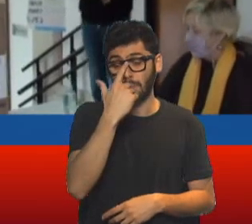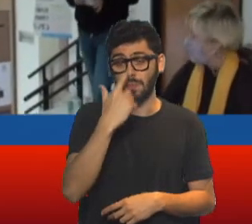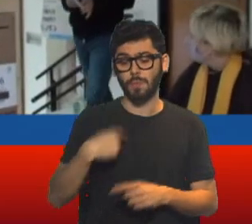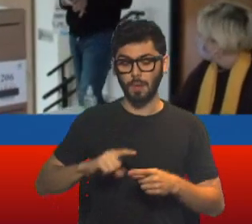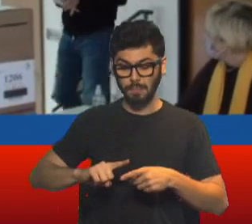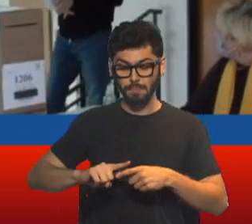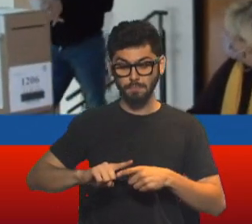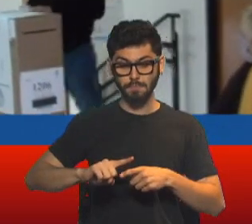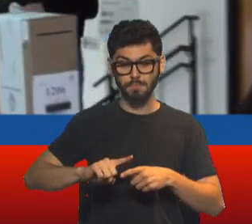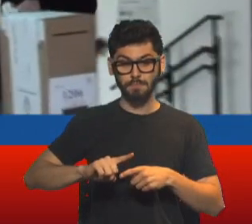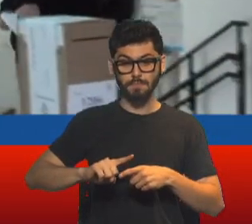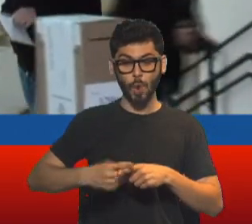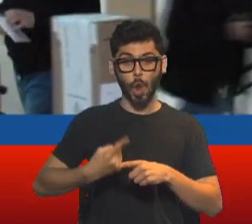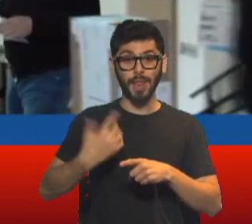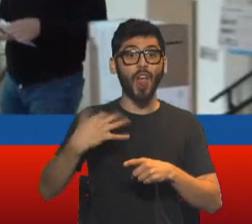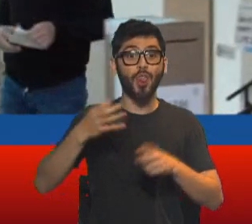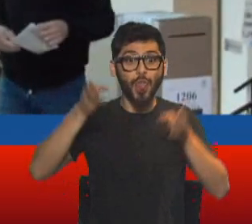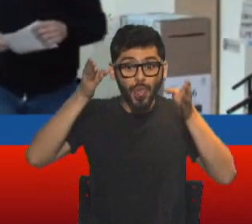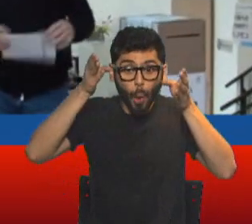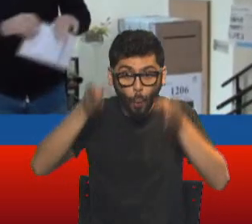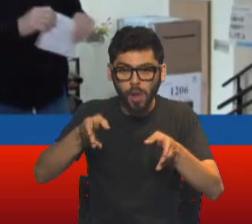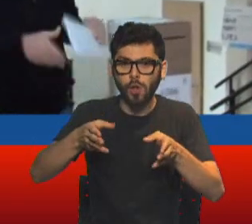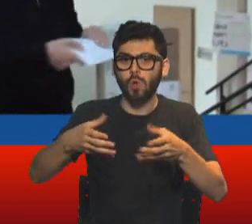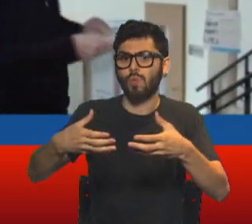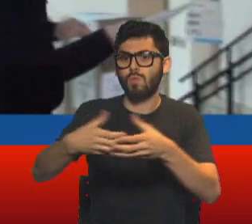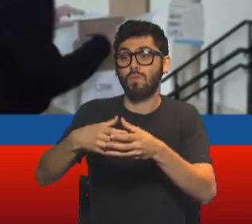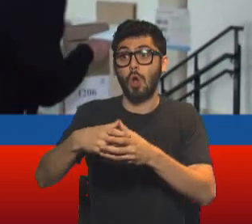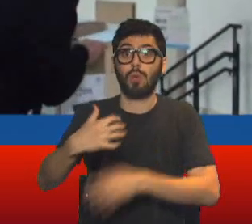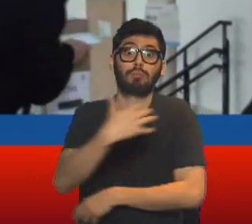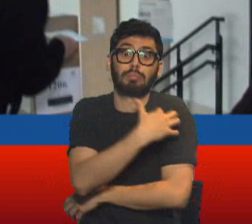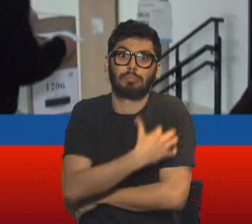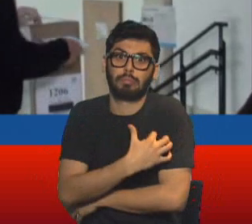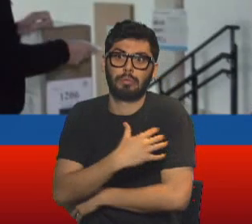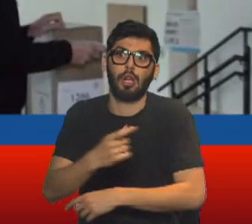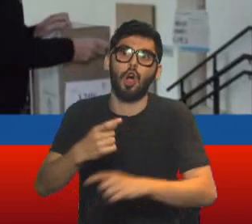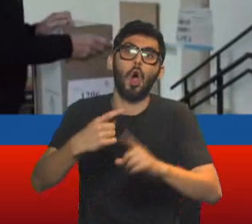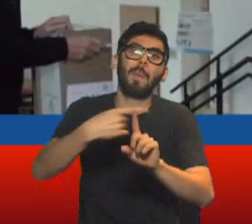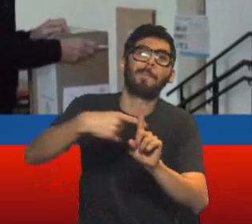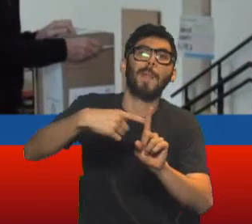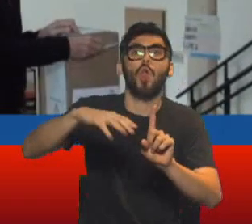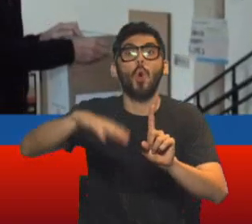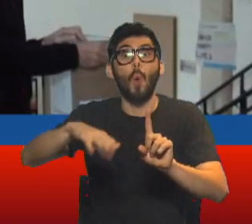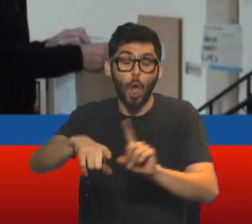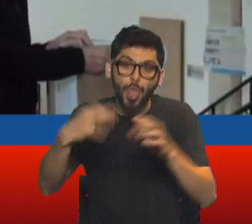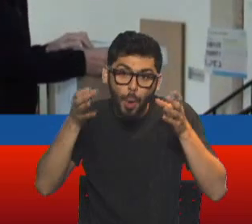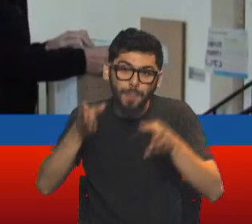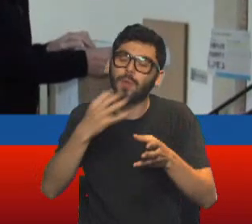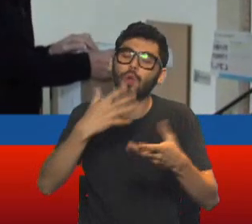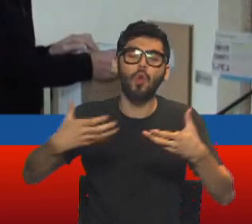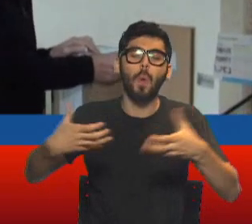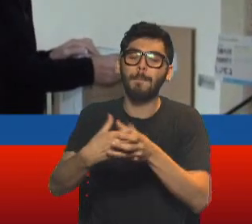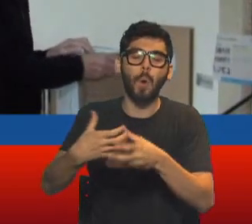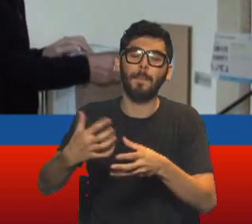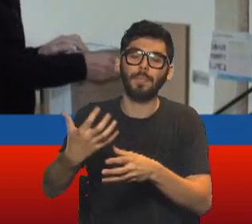los sectores medios y medios bajos que han sufrido muchísimo la pandemia, porque los sectores más humildes, los que